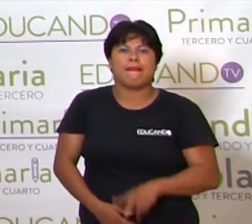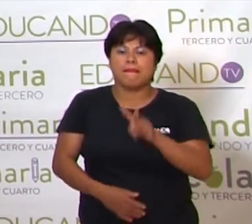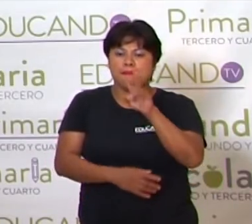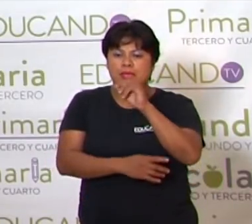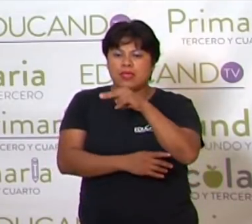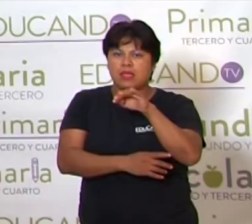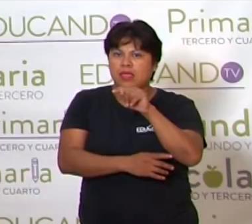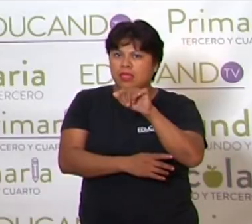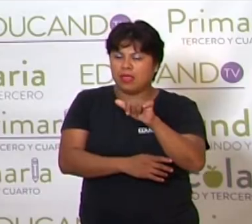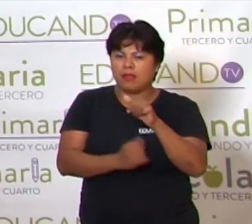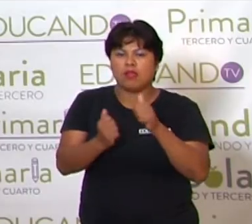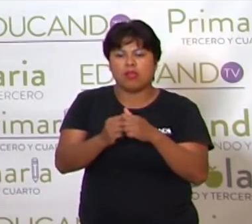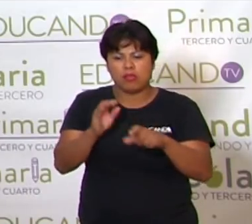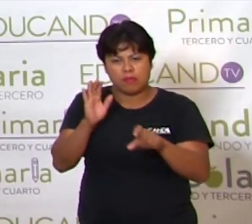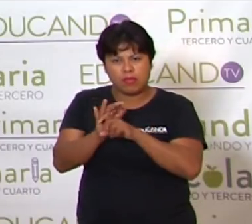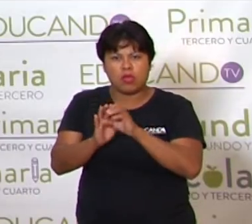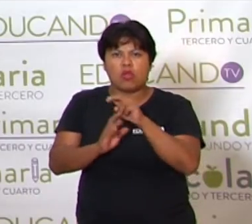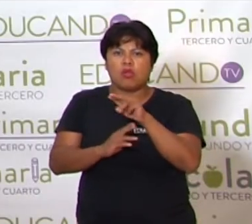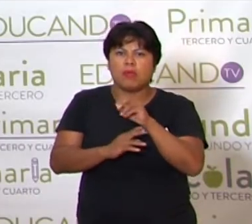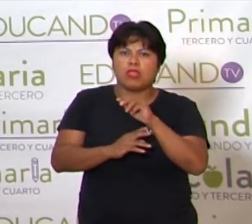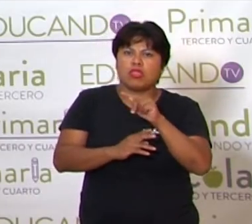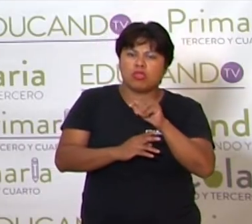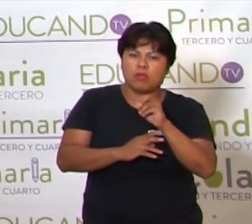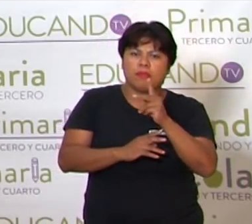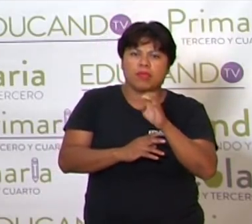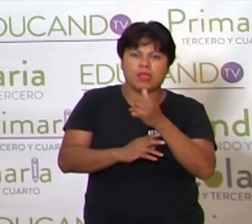viñeta, con su imagen, su onomatopeya,